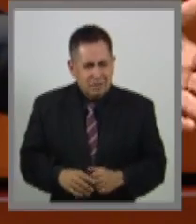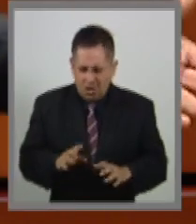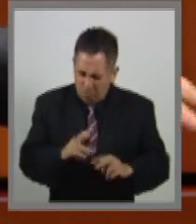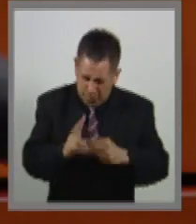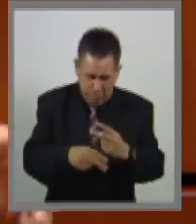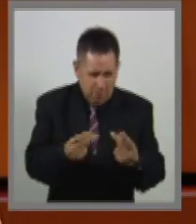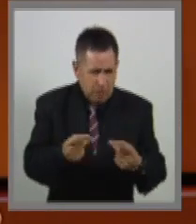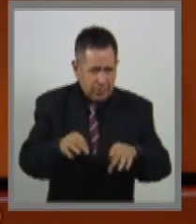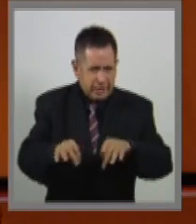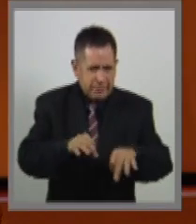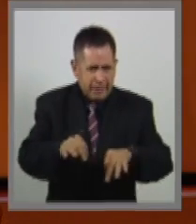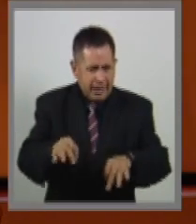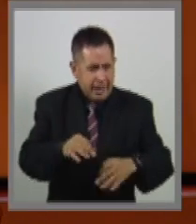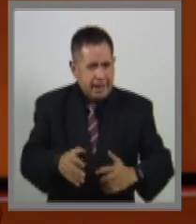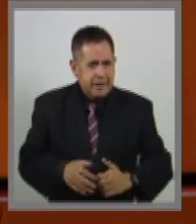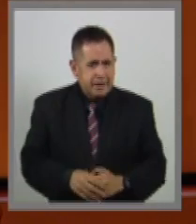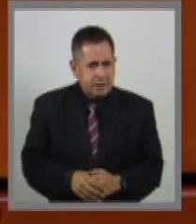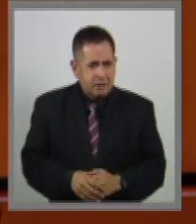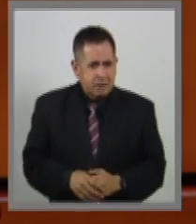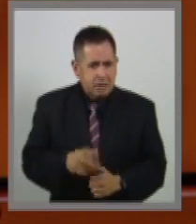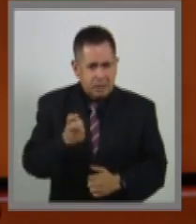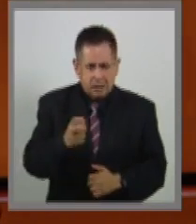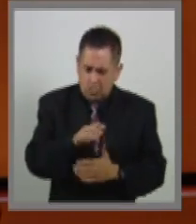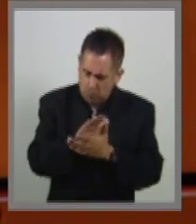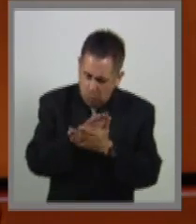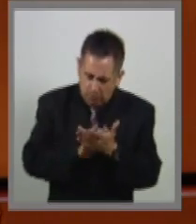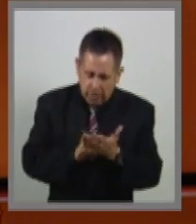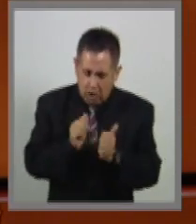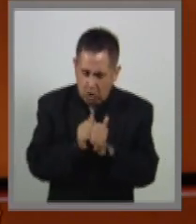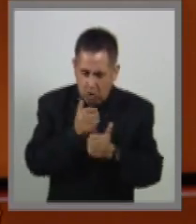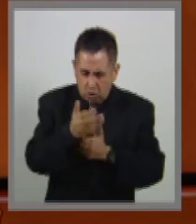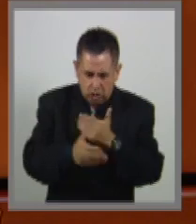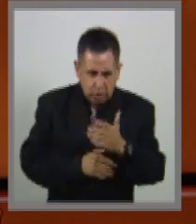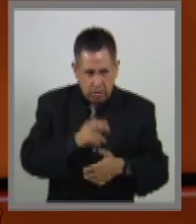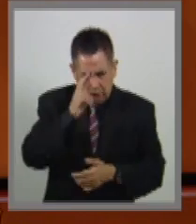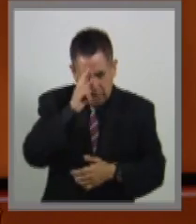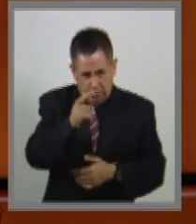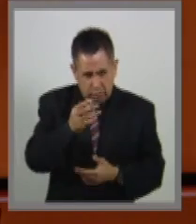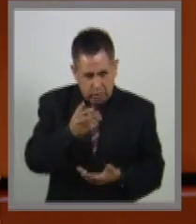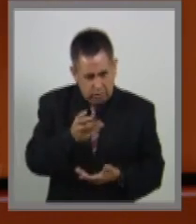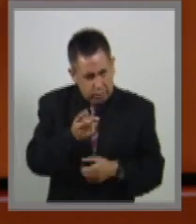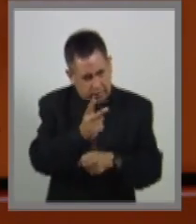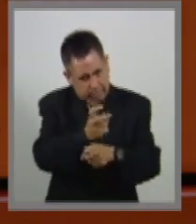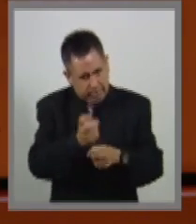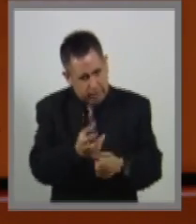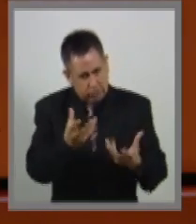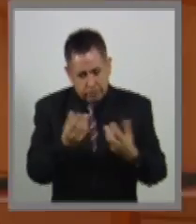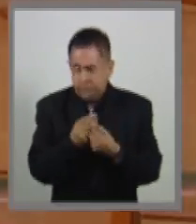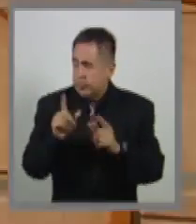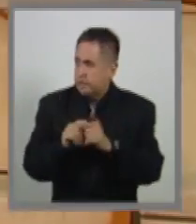Pongámonos a trabajar. Esa es mi humilde y respetable